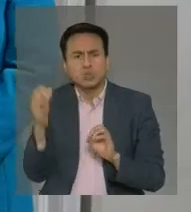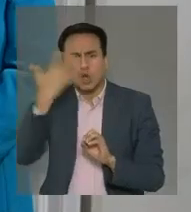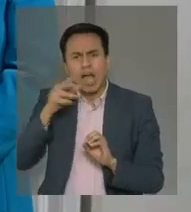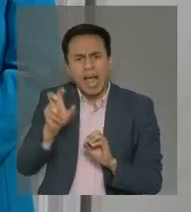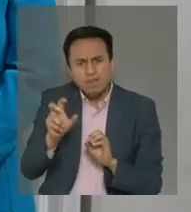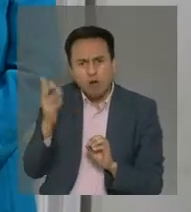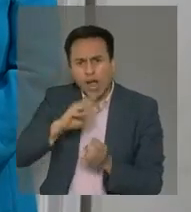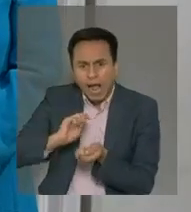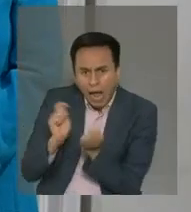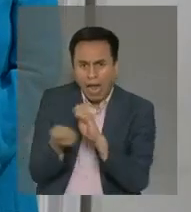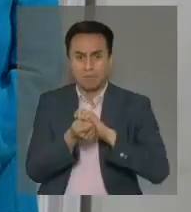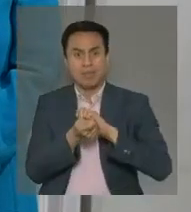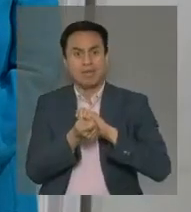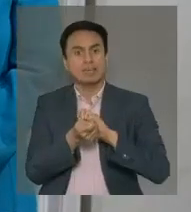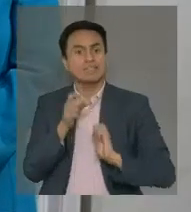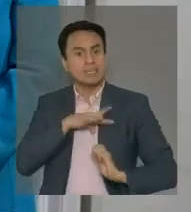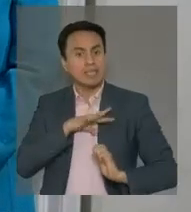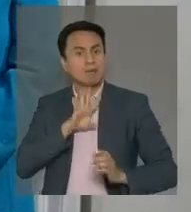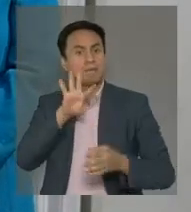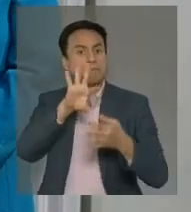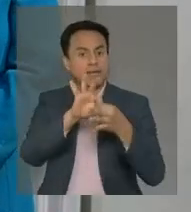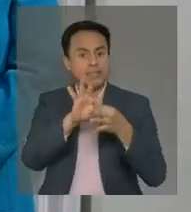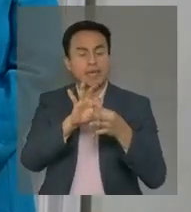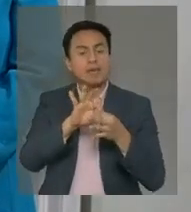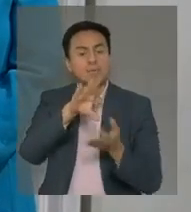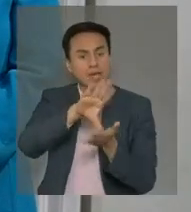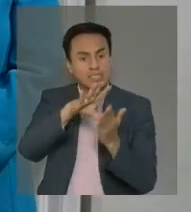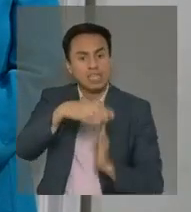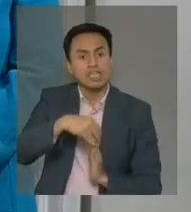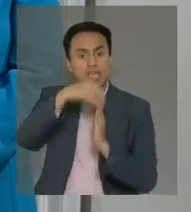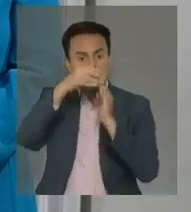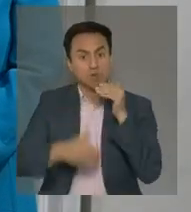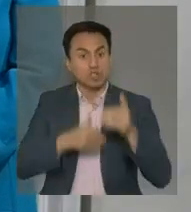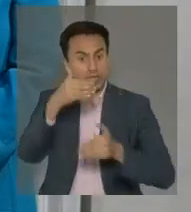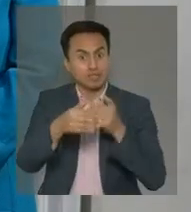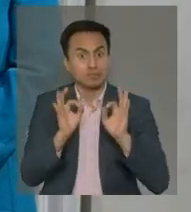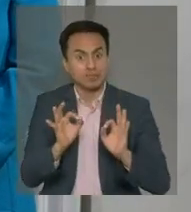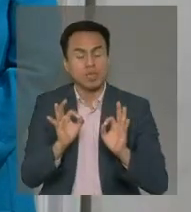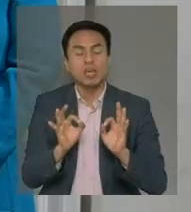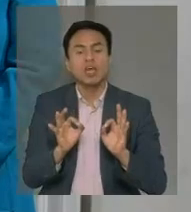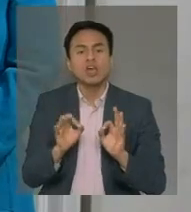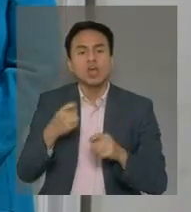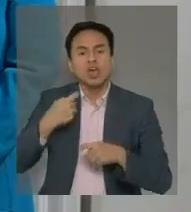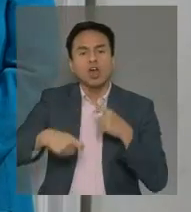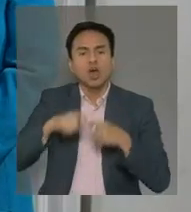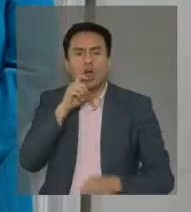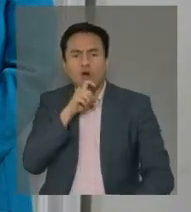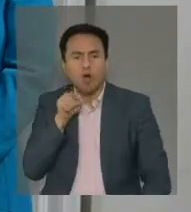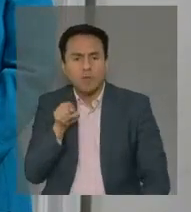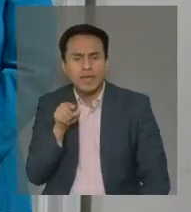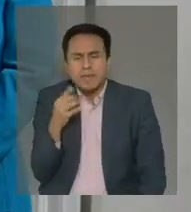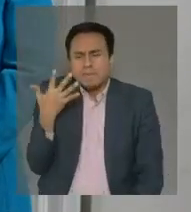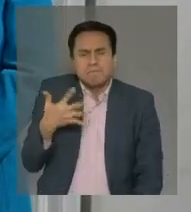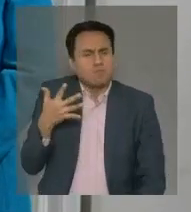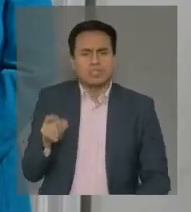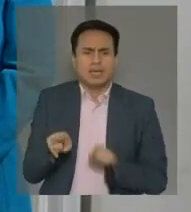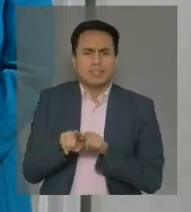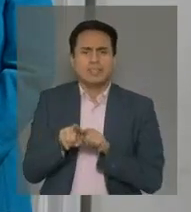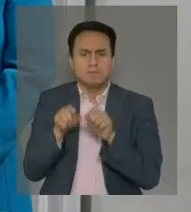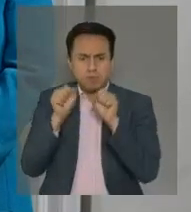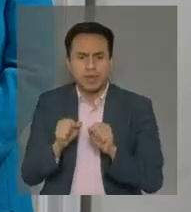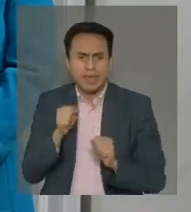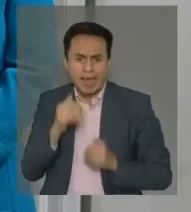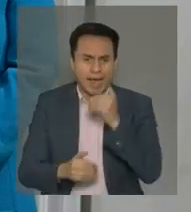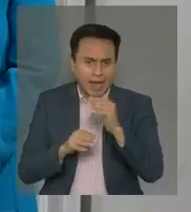chile siendo parte de los países que lideran también este proceso el cobre es un elemento que es fundamental para poder